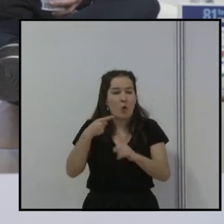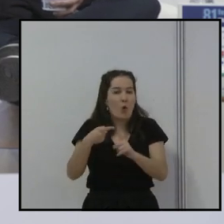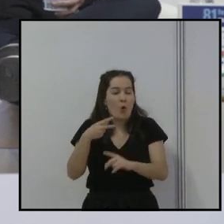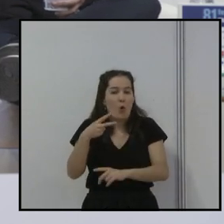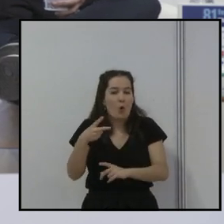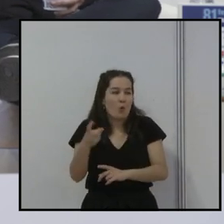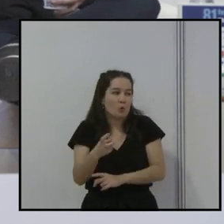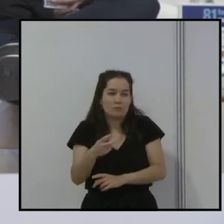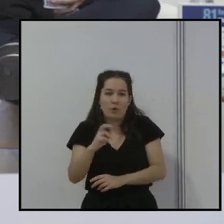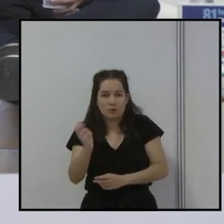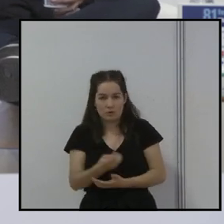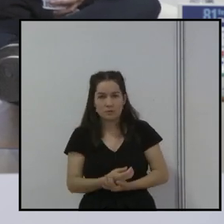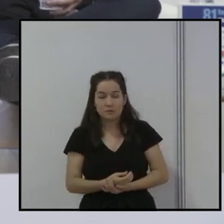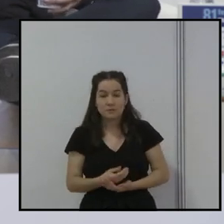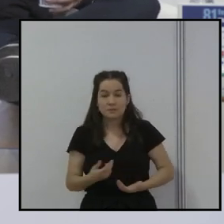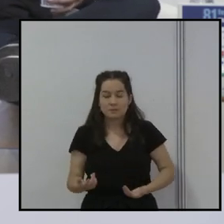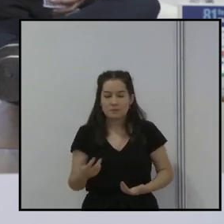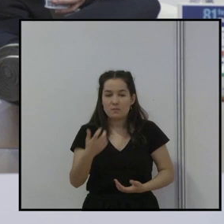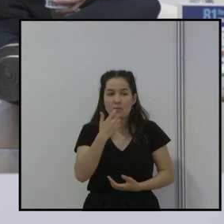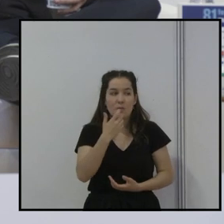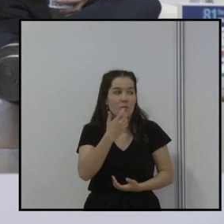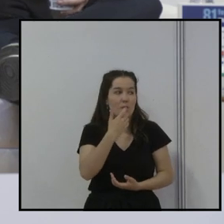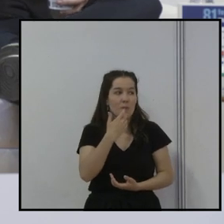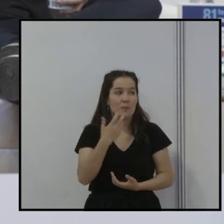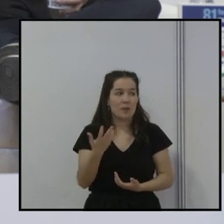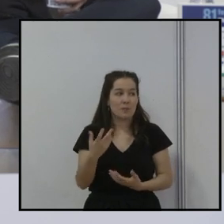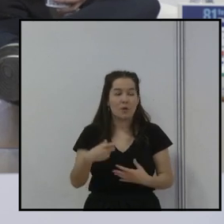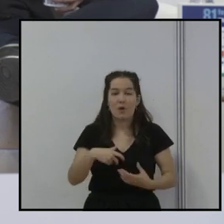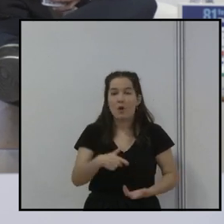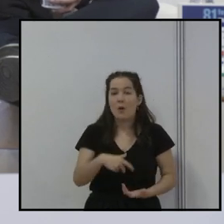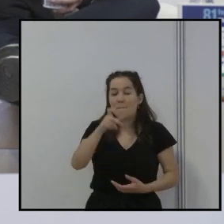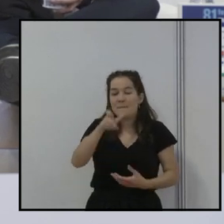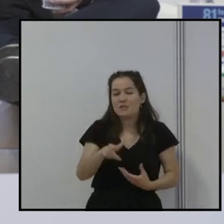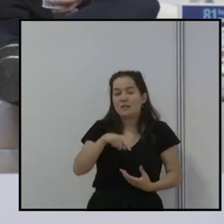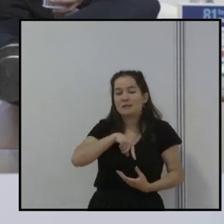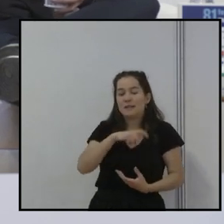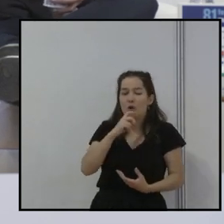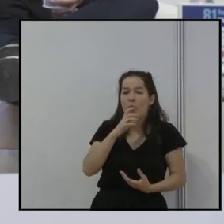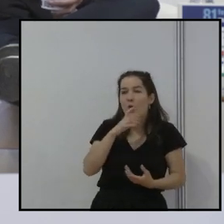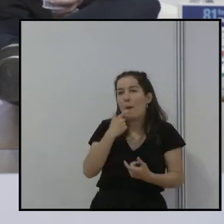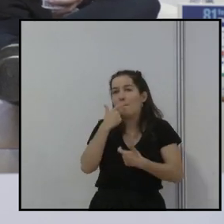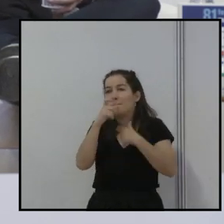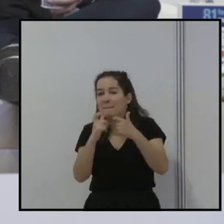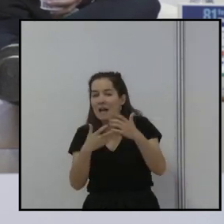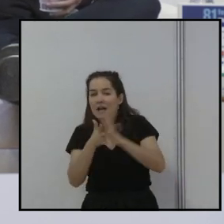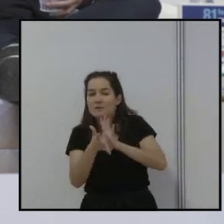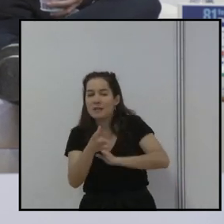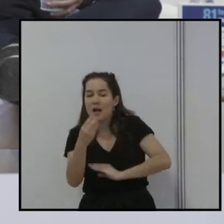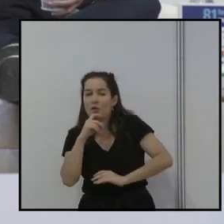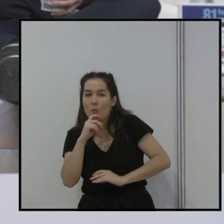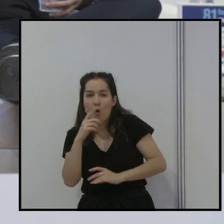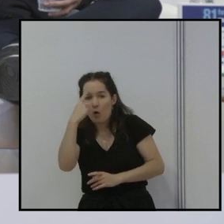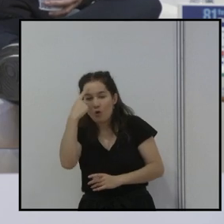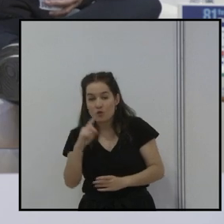que le sirve para poder explicarle a los suyos lo que está sintiendo porque no conseguía poner palabras y con el libro permite que los demás lo entiendan.